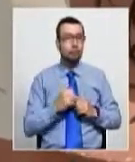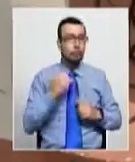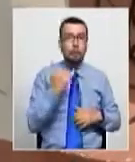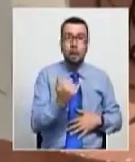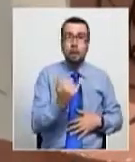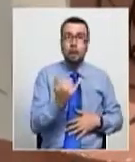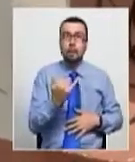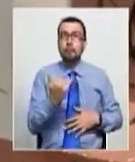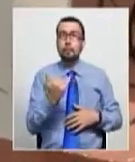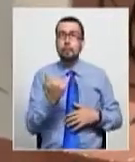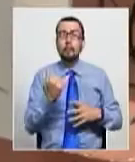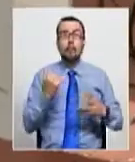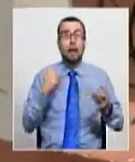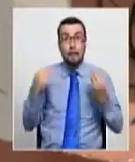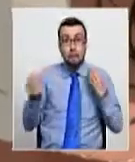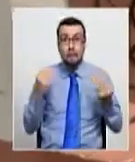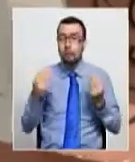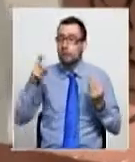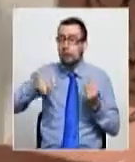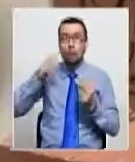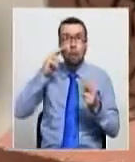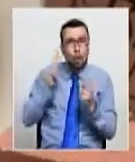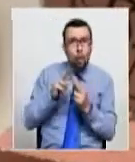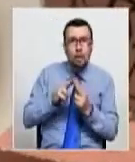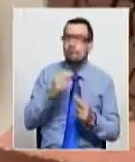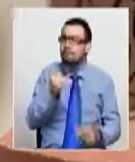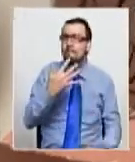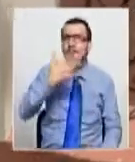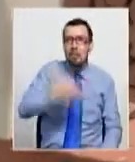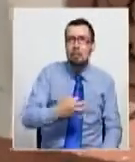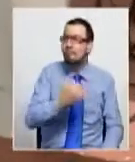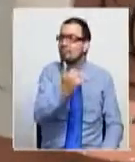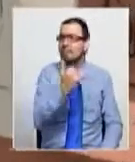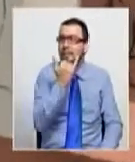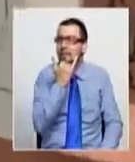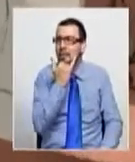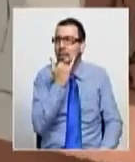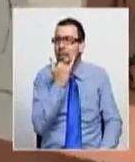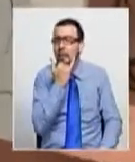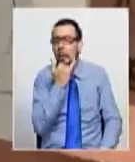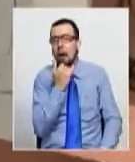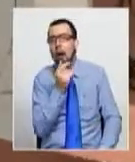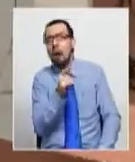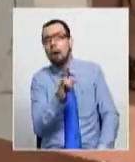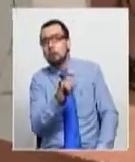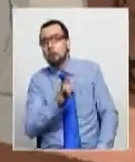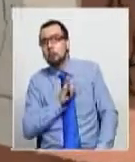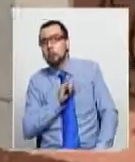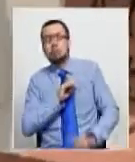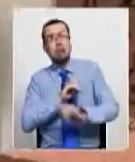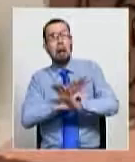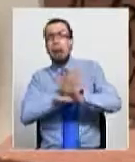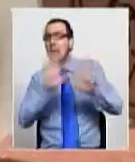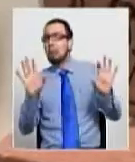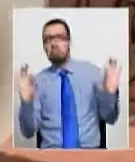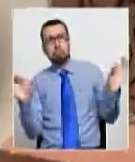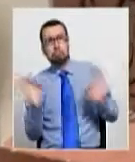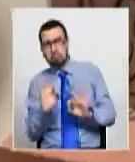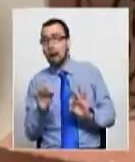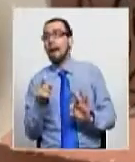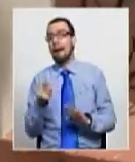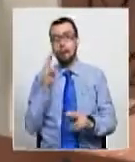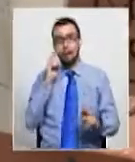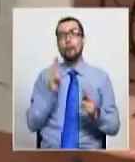necesitan conocer de esa realidad que a la vez pues no tenemos clara los ciudadanos